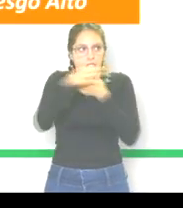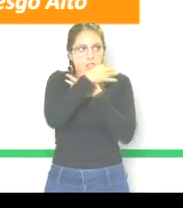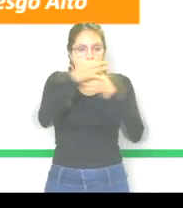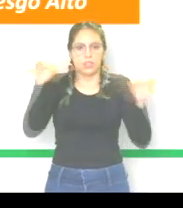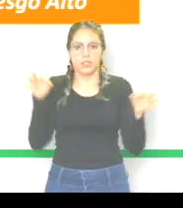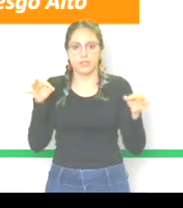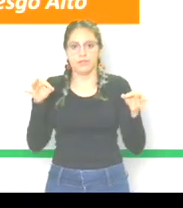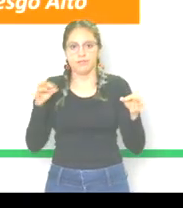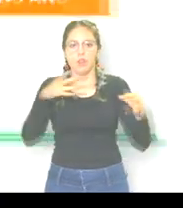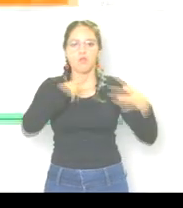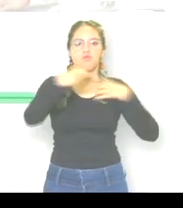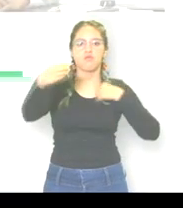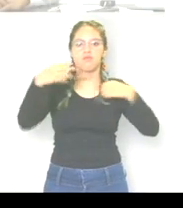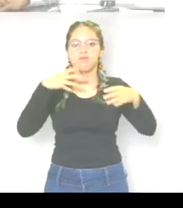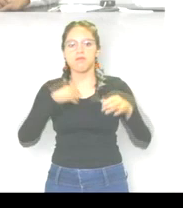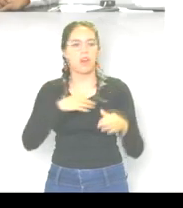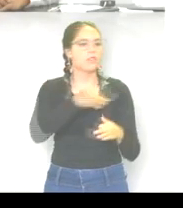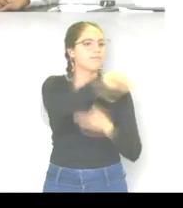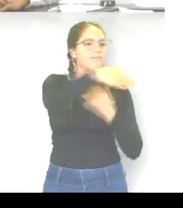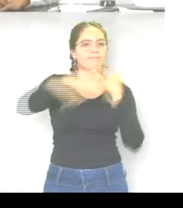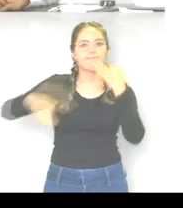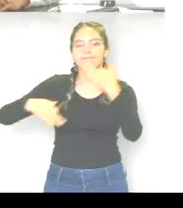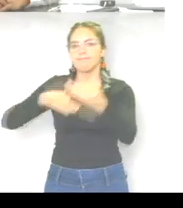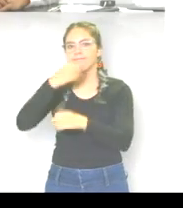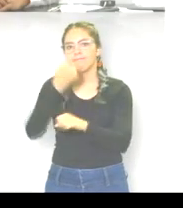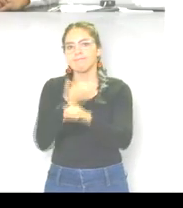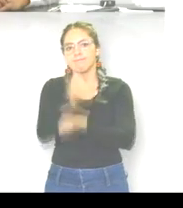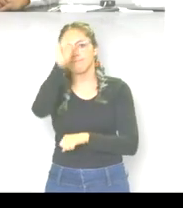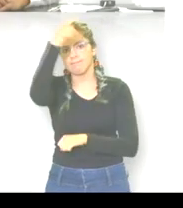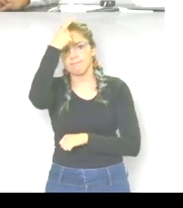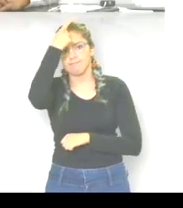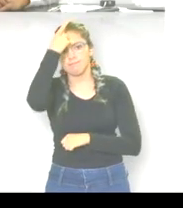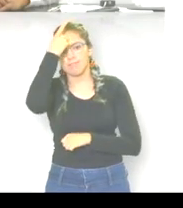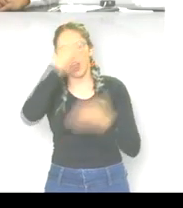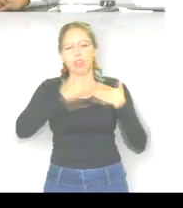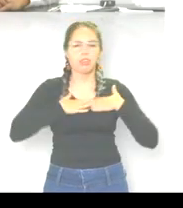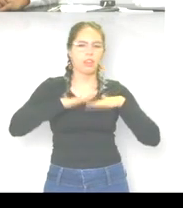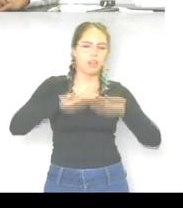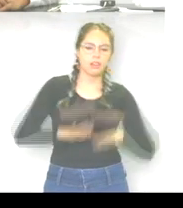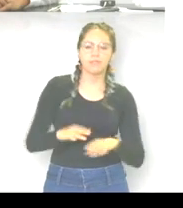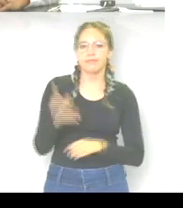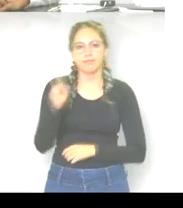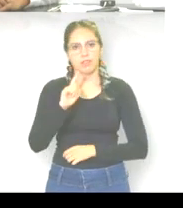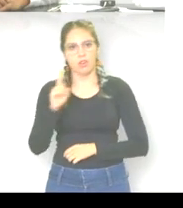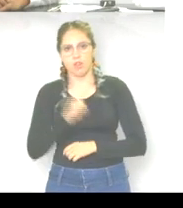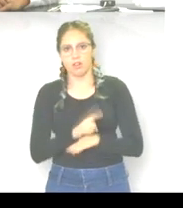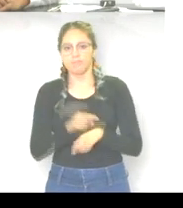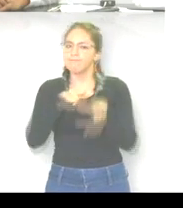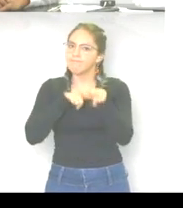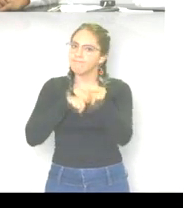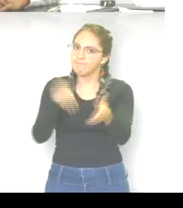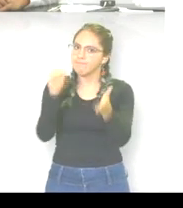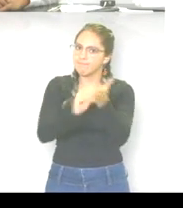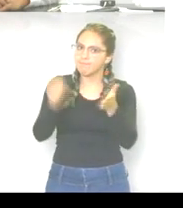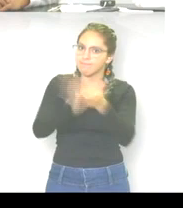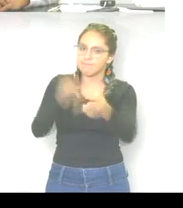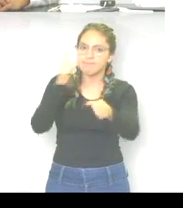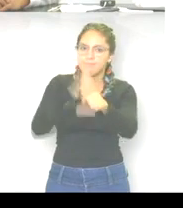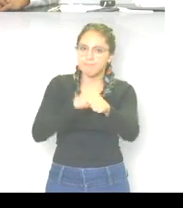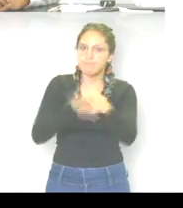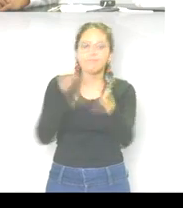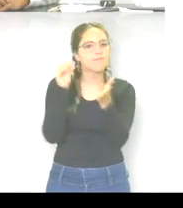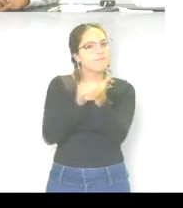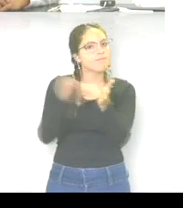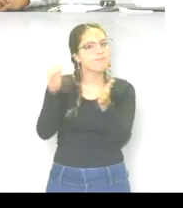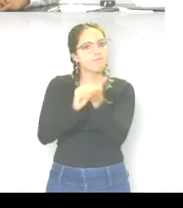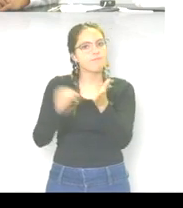tenemos transmisión en todo el estado y por eso no debemos confiarnos. Sigue habiendo enfermedad, sigue habiendo casos de